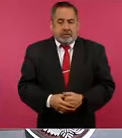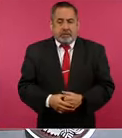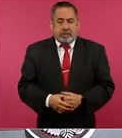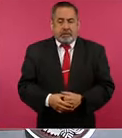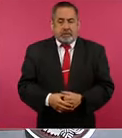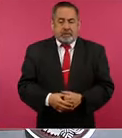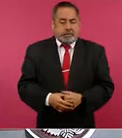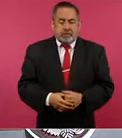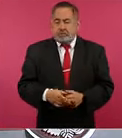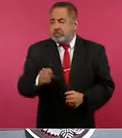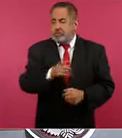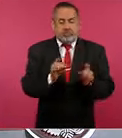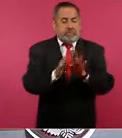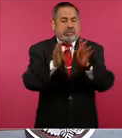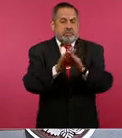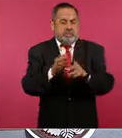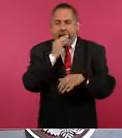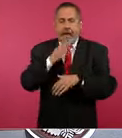pues de repente,